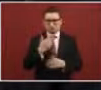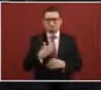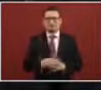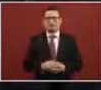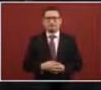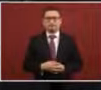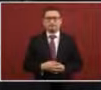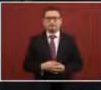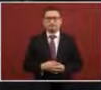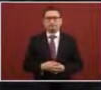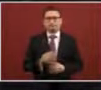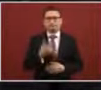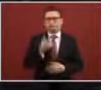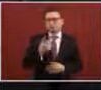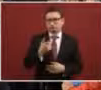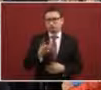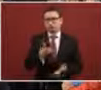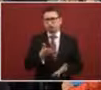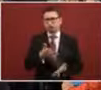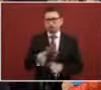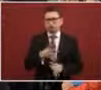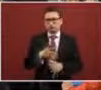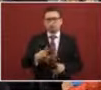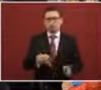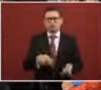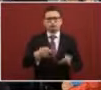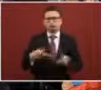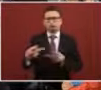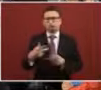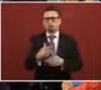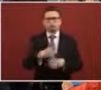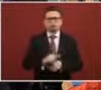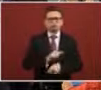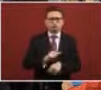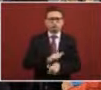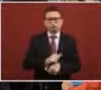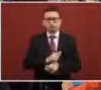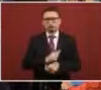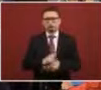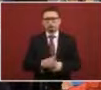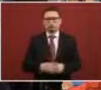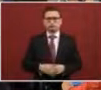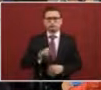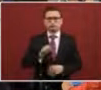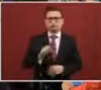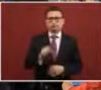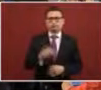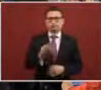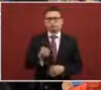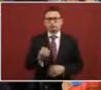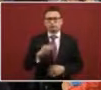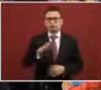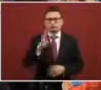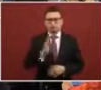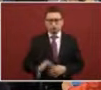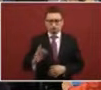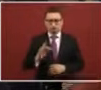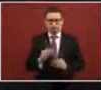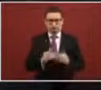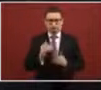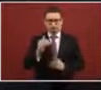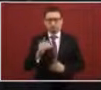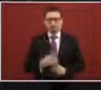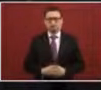El precio promedio por el cual se vendieron dichos vehículos de lujo fueron 69% por encima del